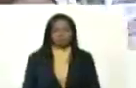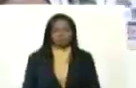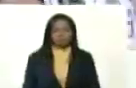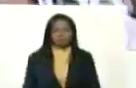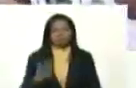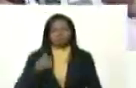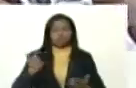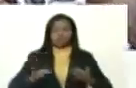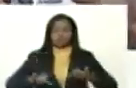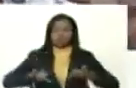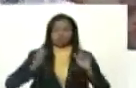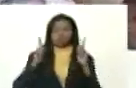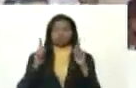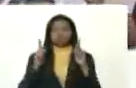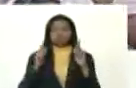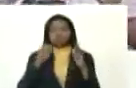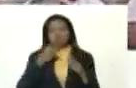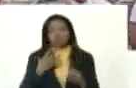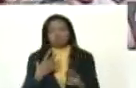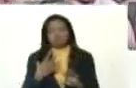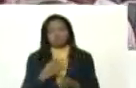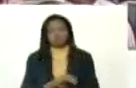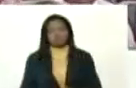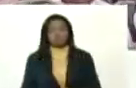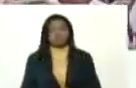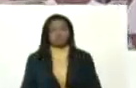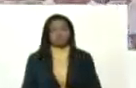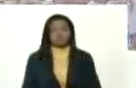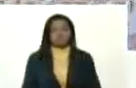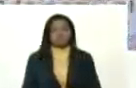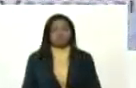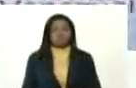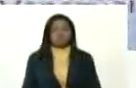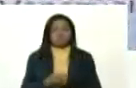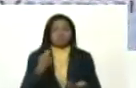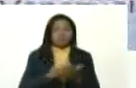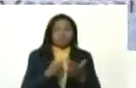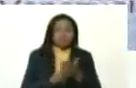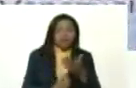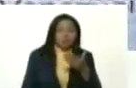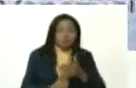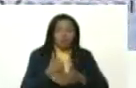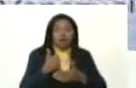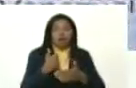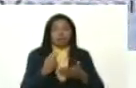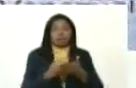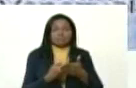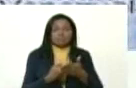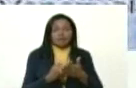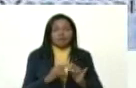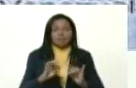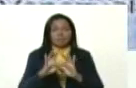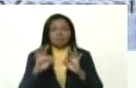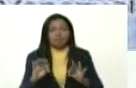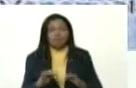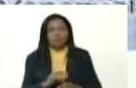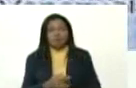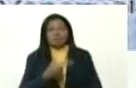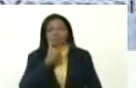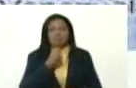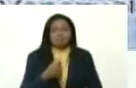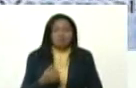autorizo, bueno, el pago con el aumento del estipendio a